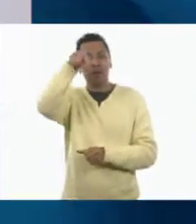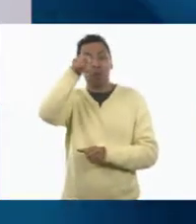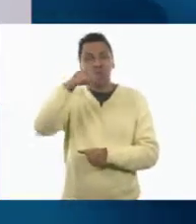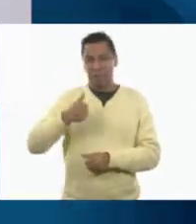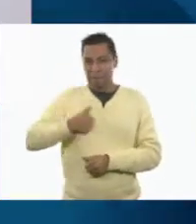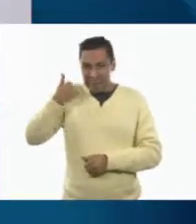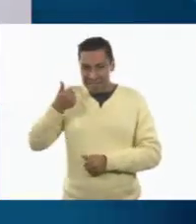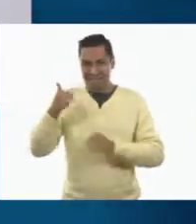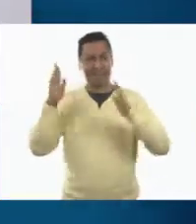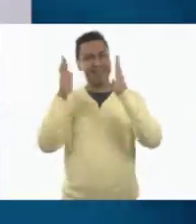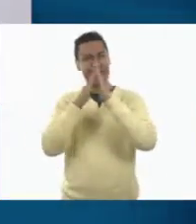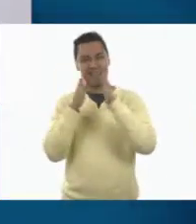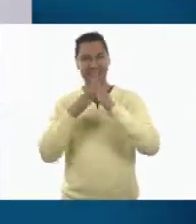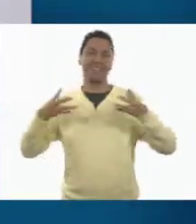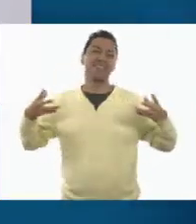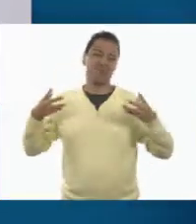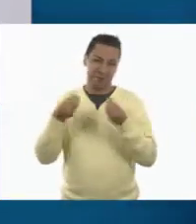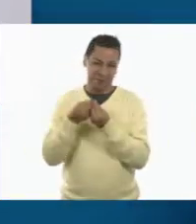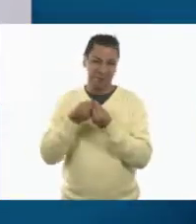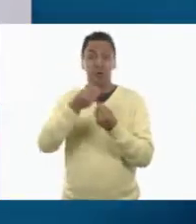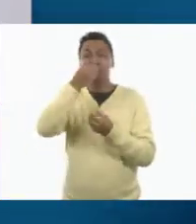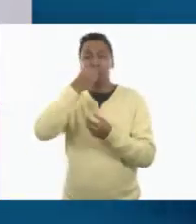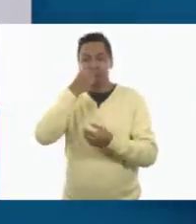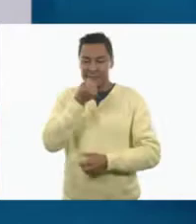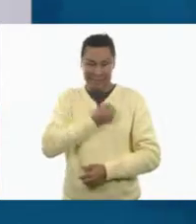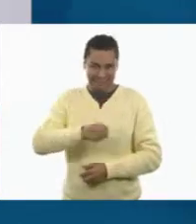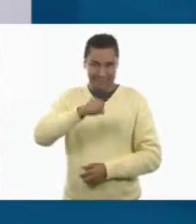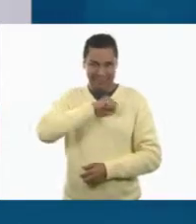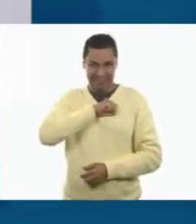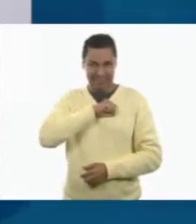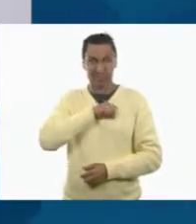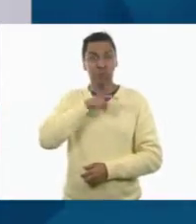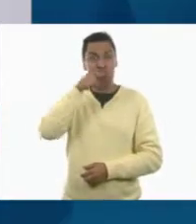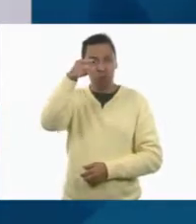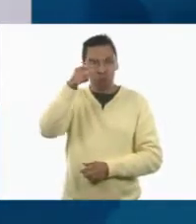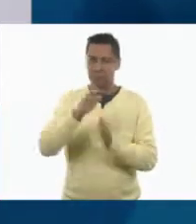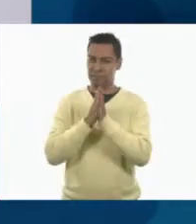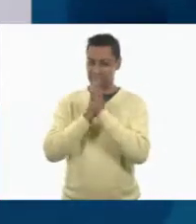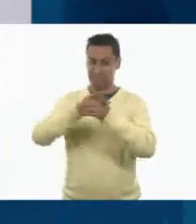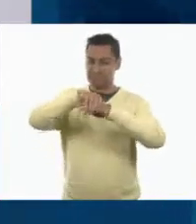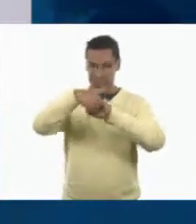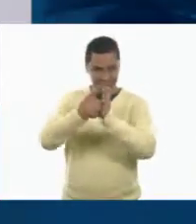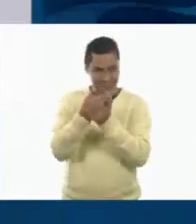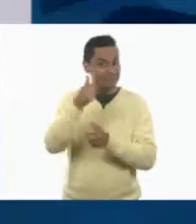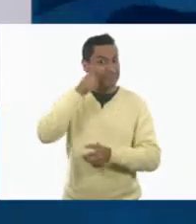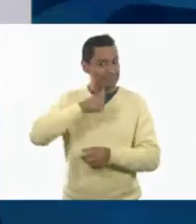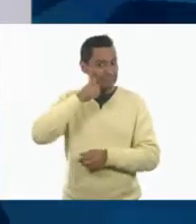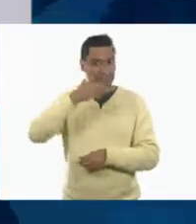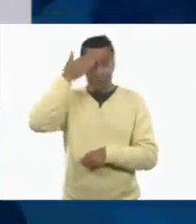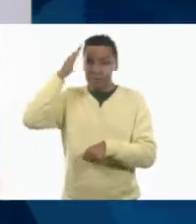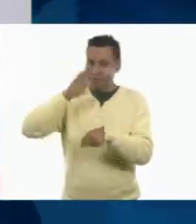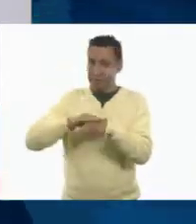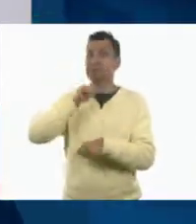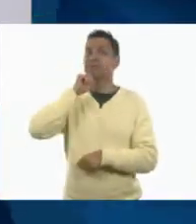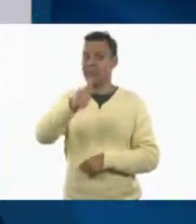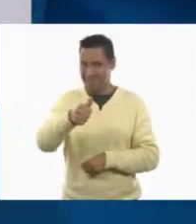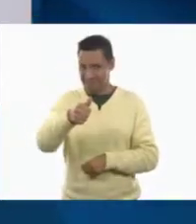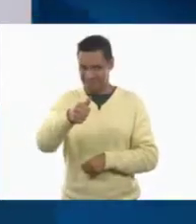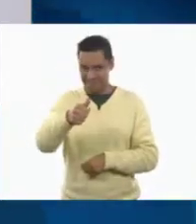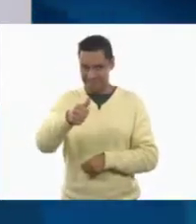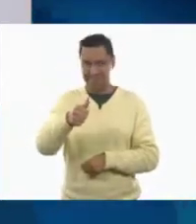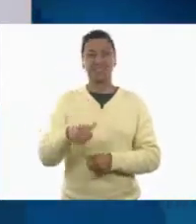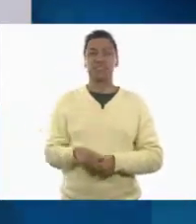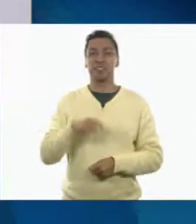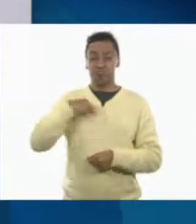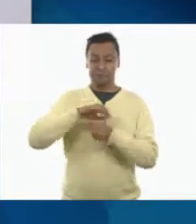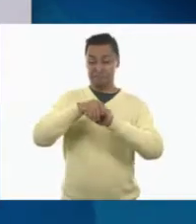familia y comer saludablemente. Así que no se olviden de lavarse las manos. Yo me